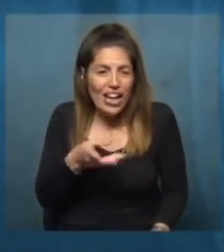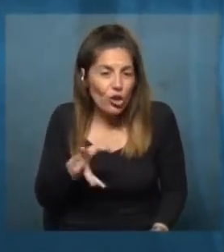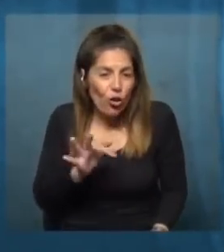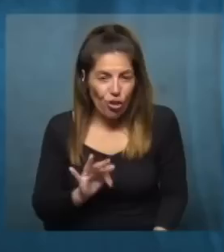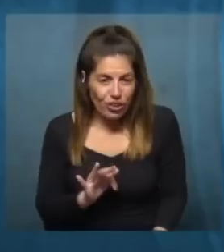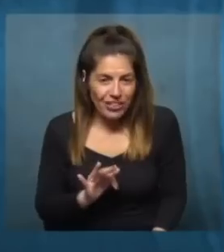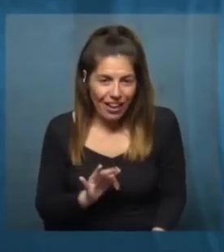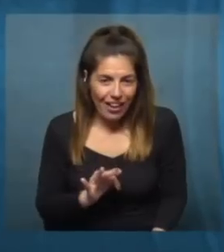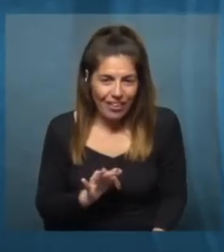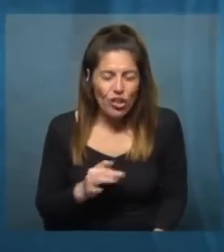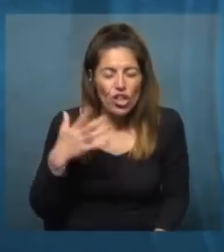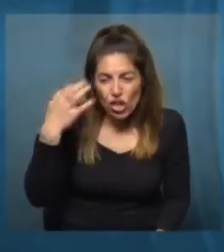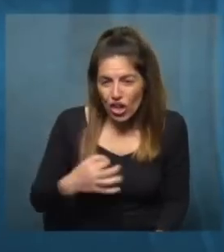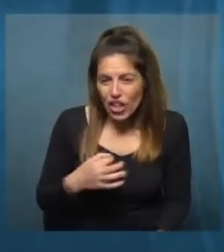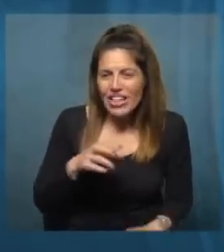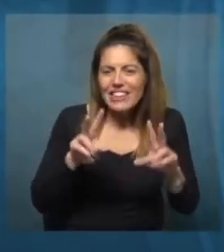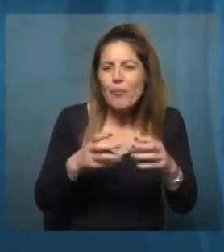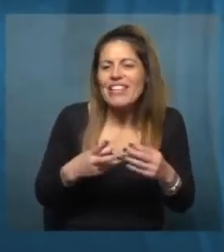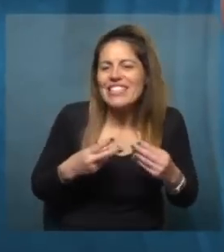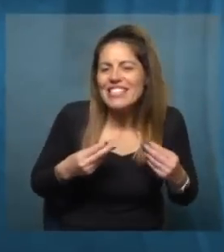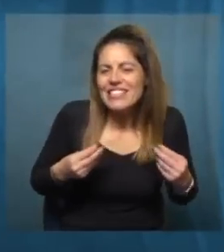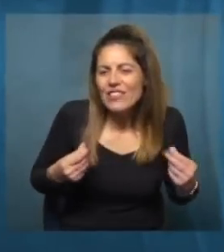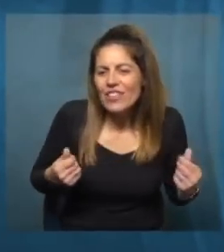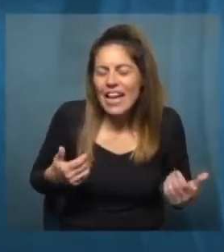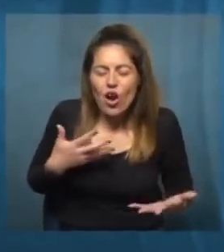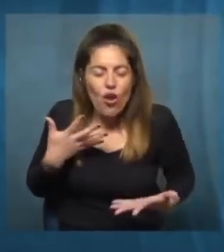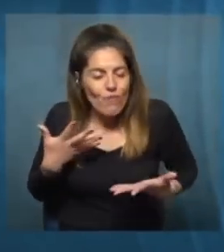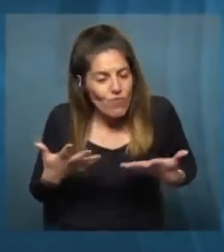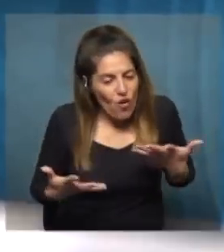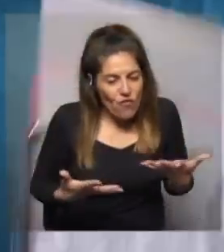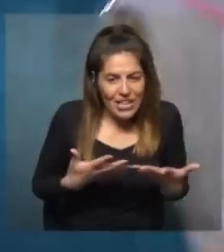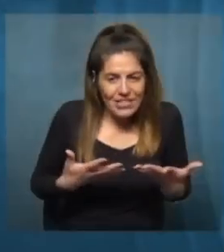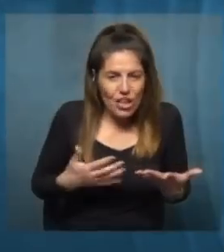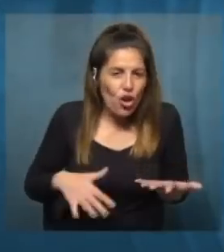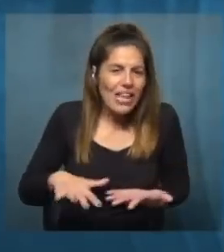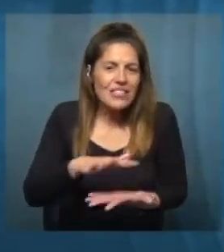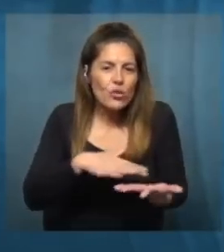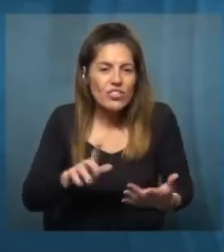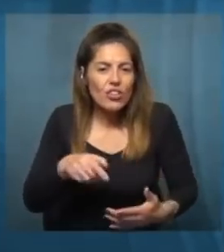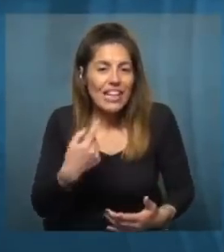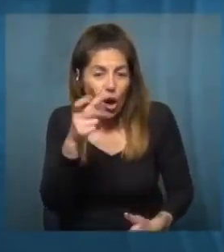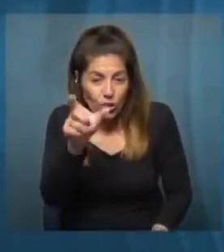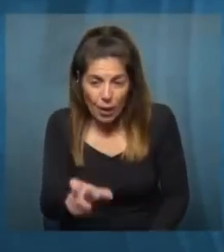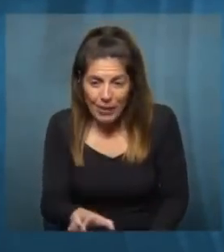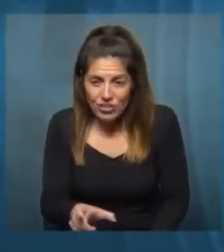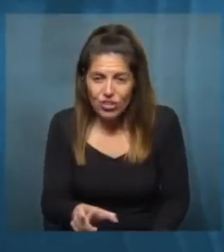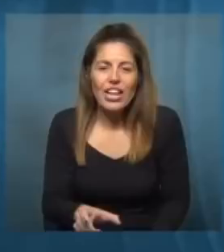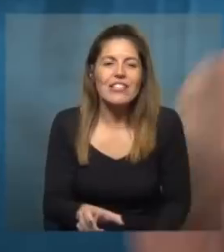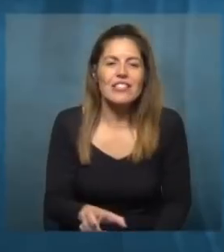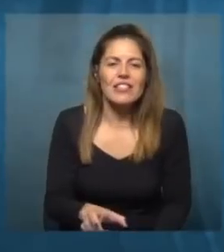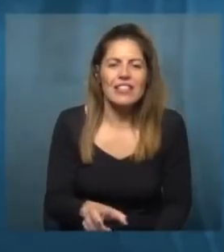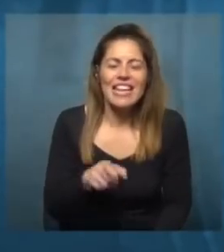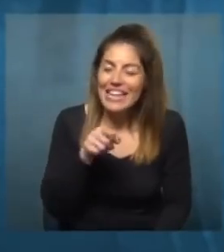creo que el tema ese de la sensibilidad y del conmoverse con lo que le pasa a la otra edad